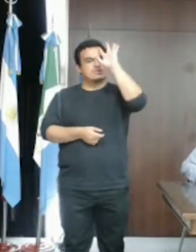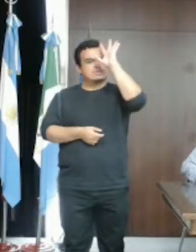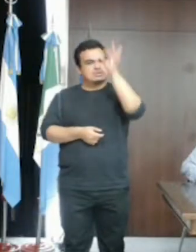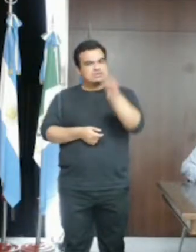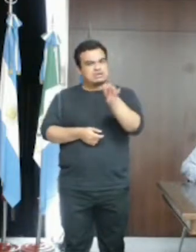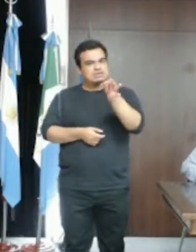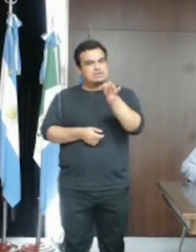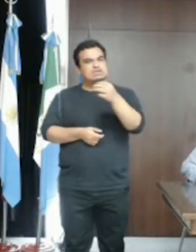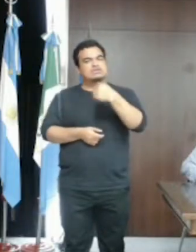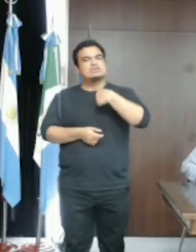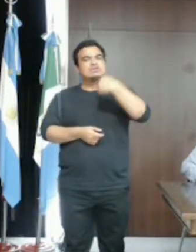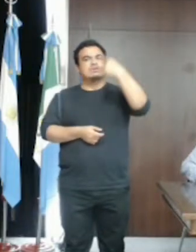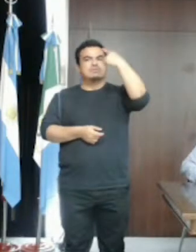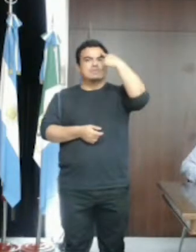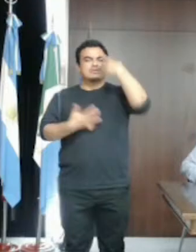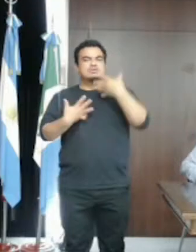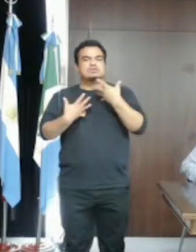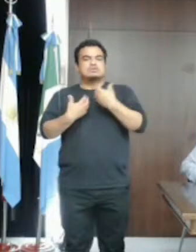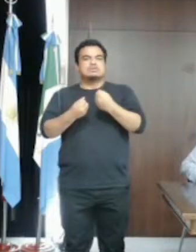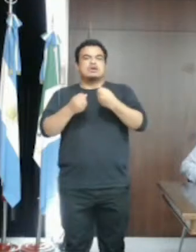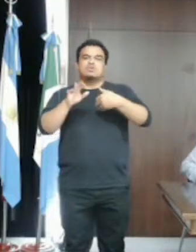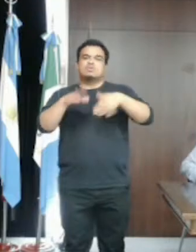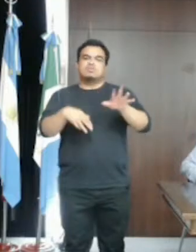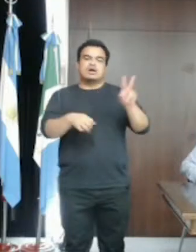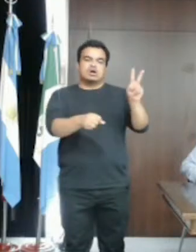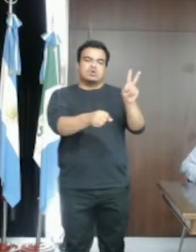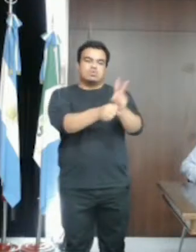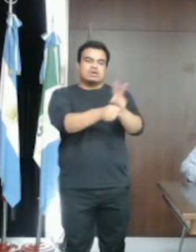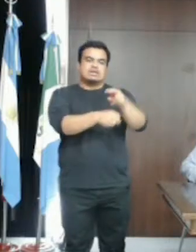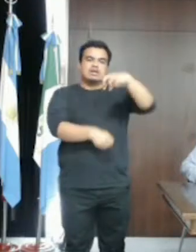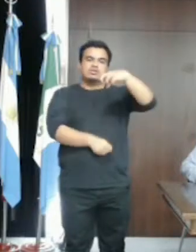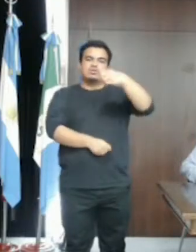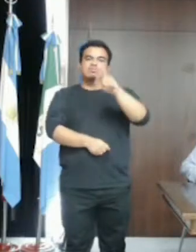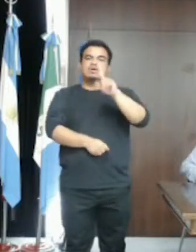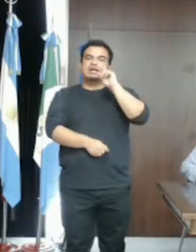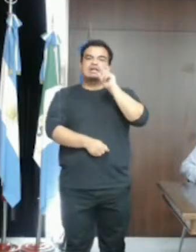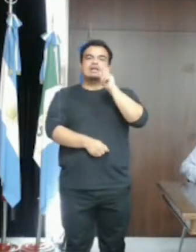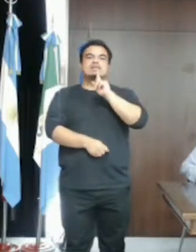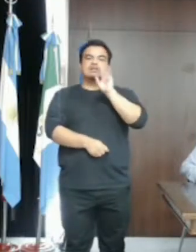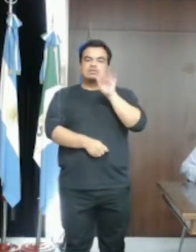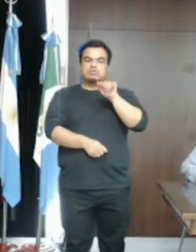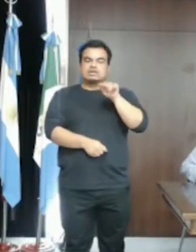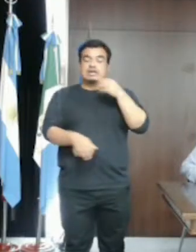más saludable. El cuidado paliativo no acelera ni retrasa la muerte.